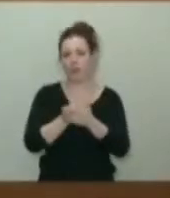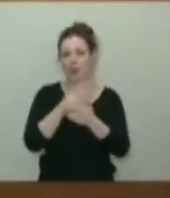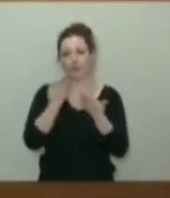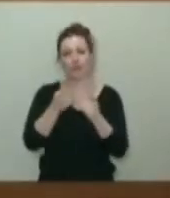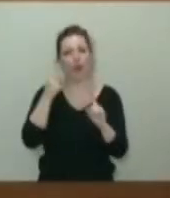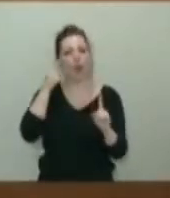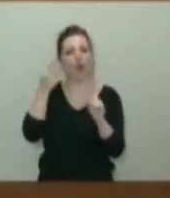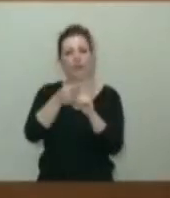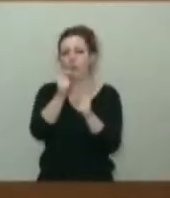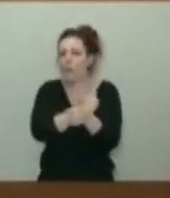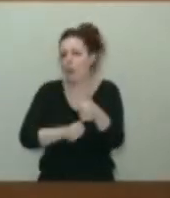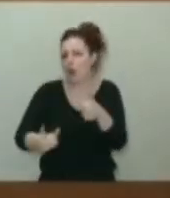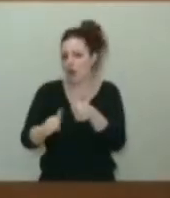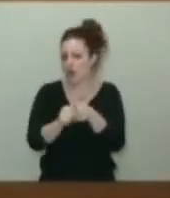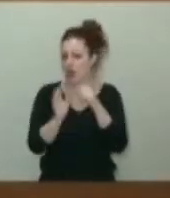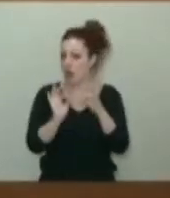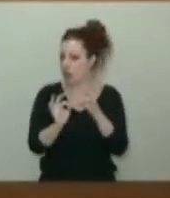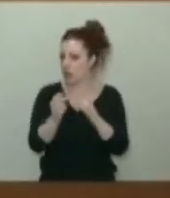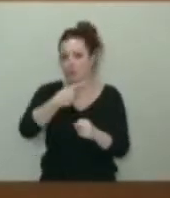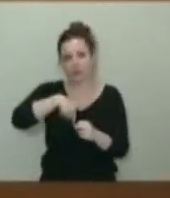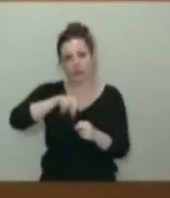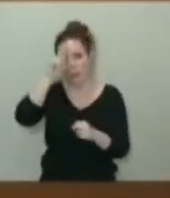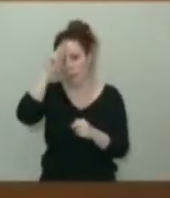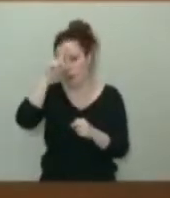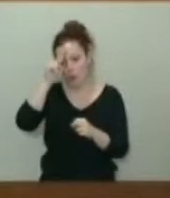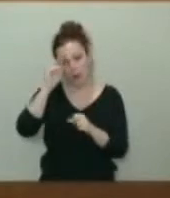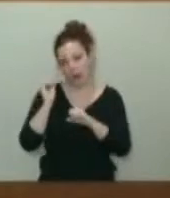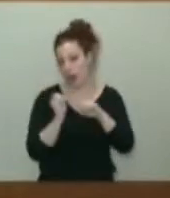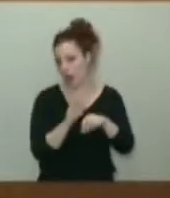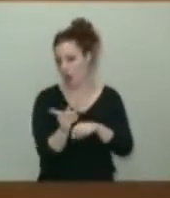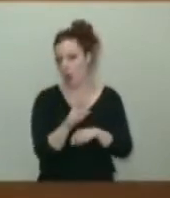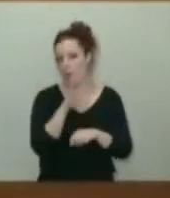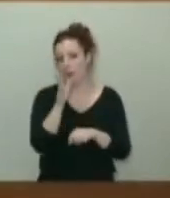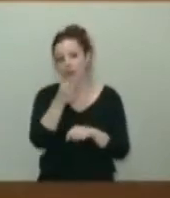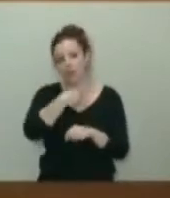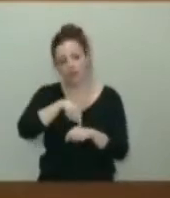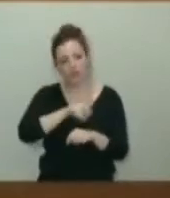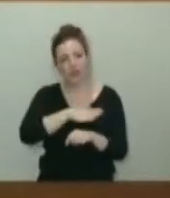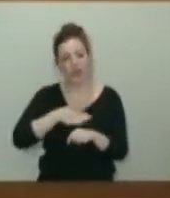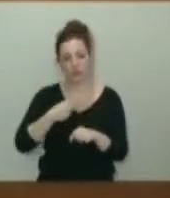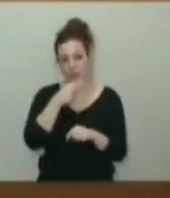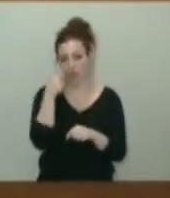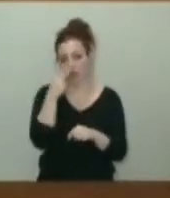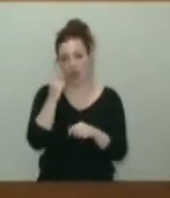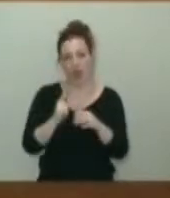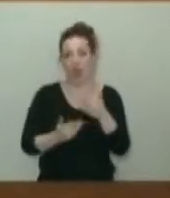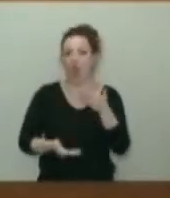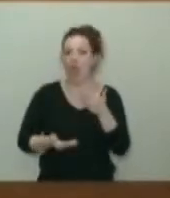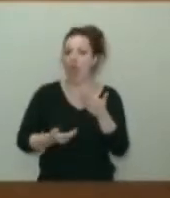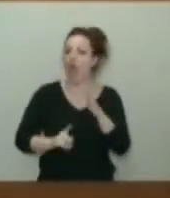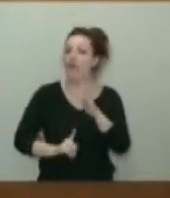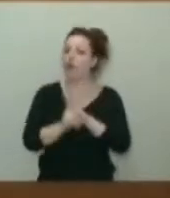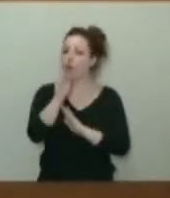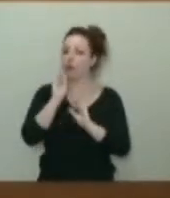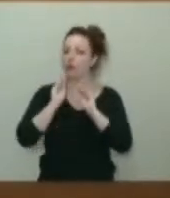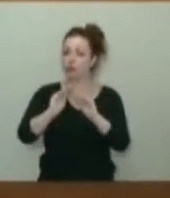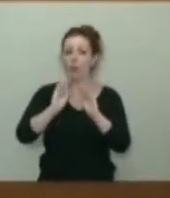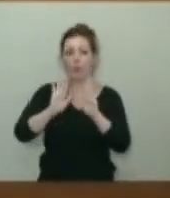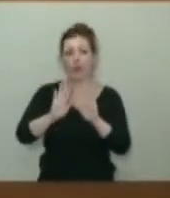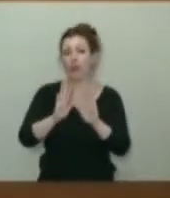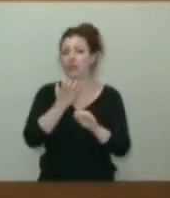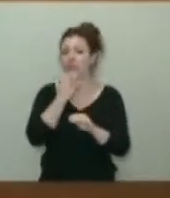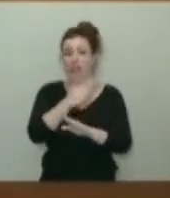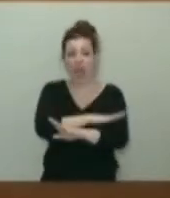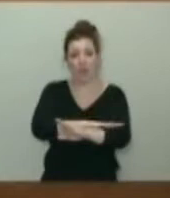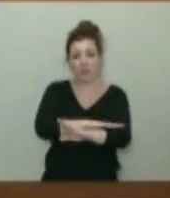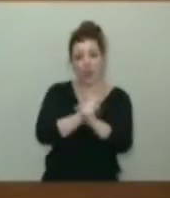objetivo prioritario y no dejaremos de preocuparnos e interesarnos por su evolución. Pero de poco servirá que la Administración